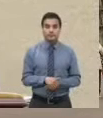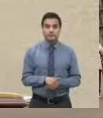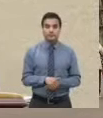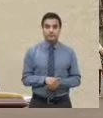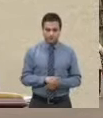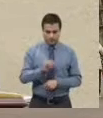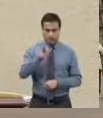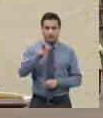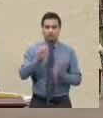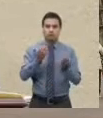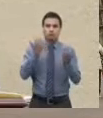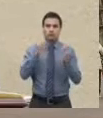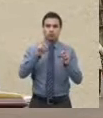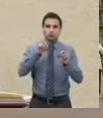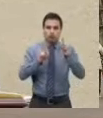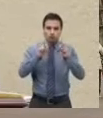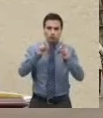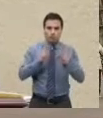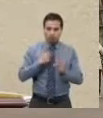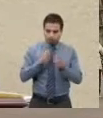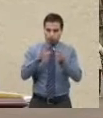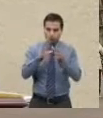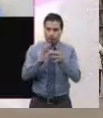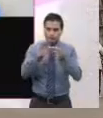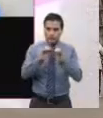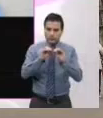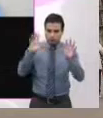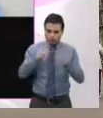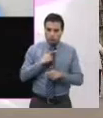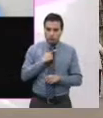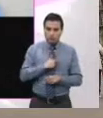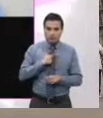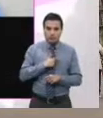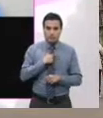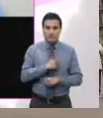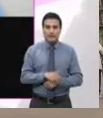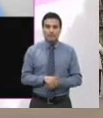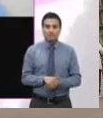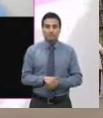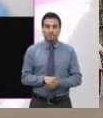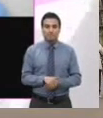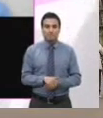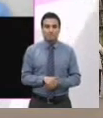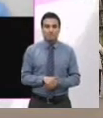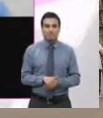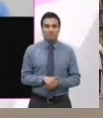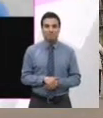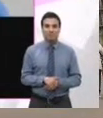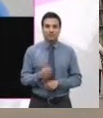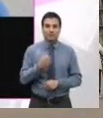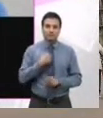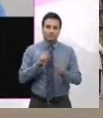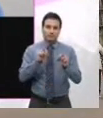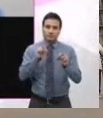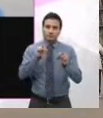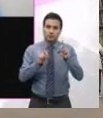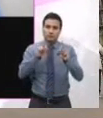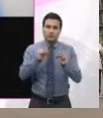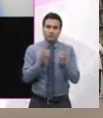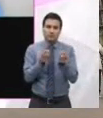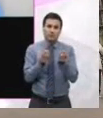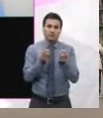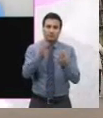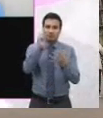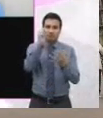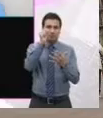¿Cómo no? Si tiene dudas, con mucho gusto se las aclaro. Gracias. No, no, de hecho, señor, me dejas muchas dudas,